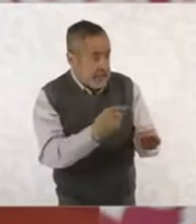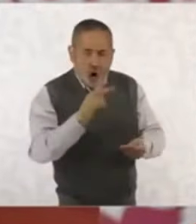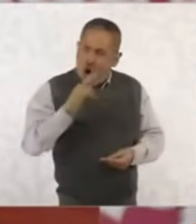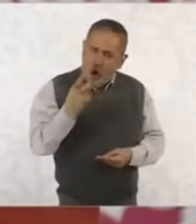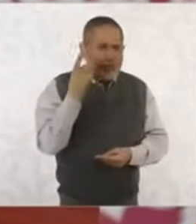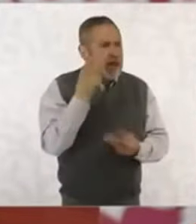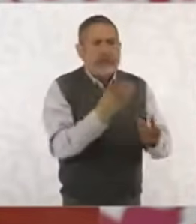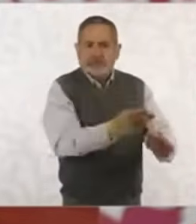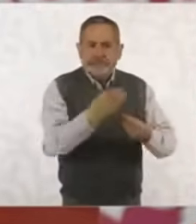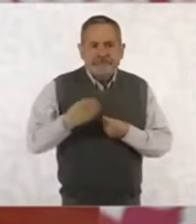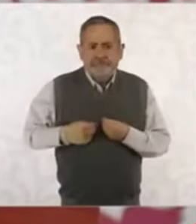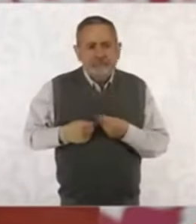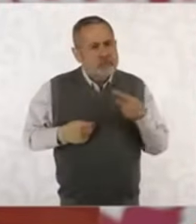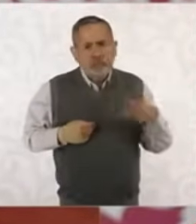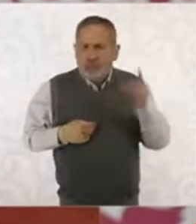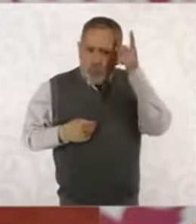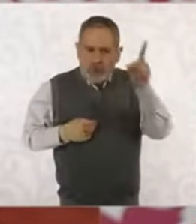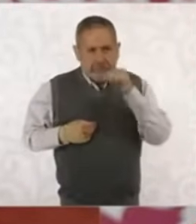al Estado.